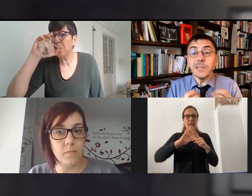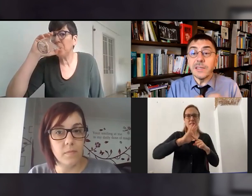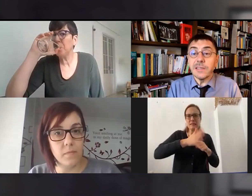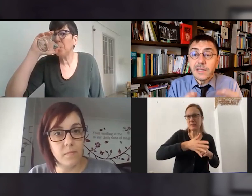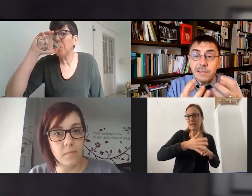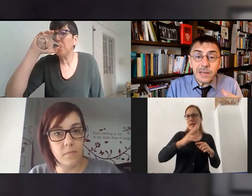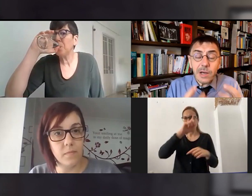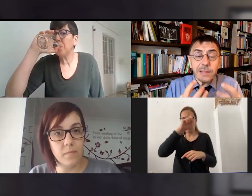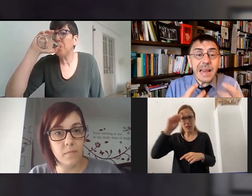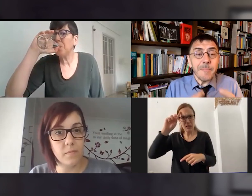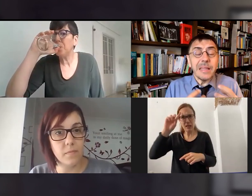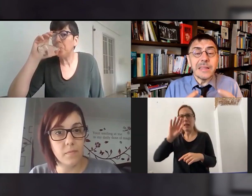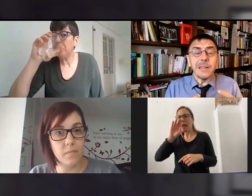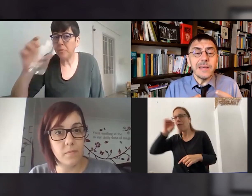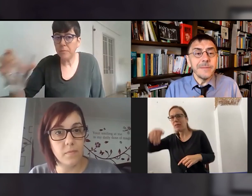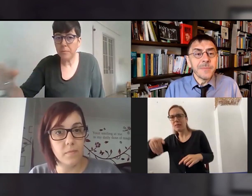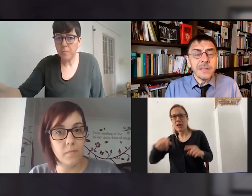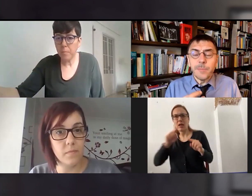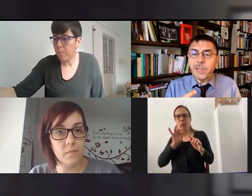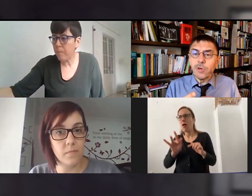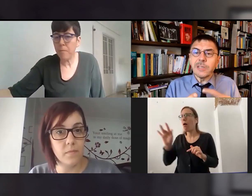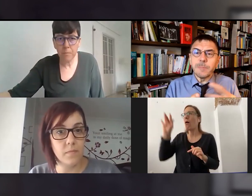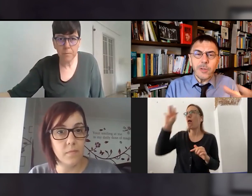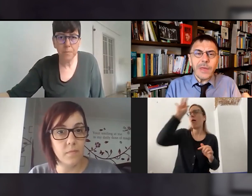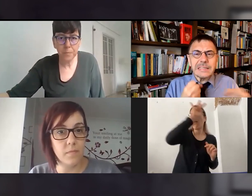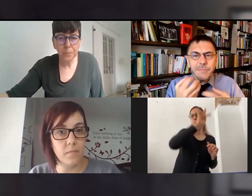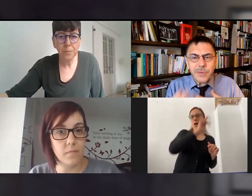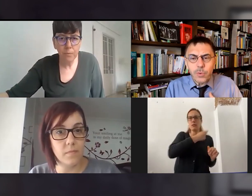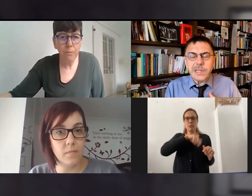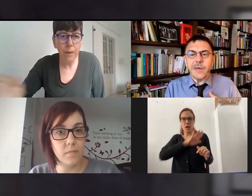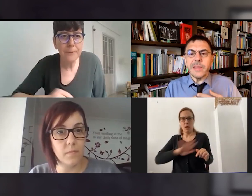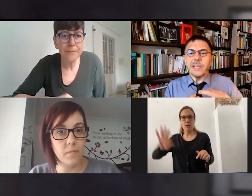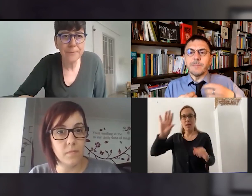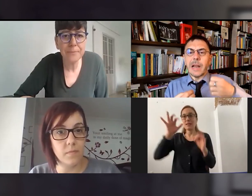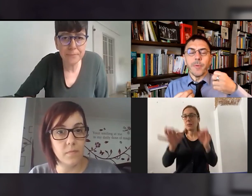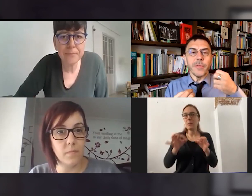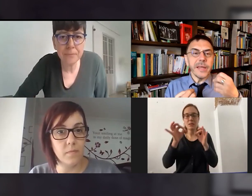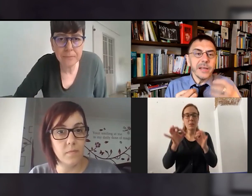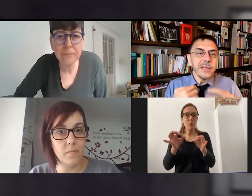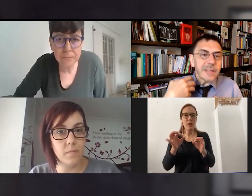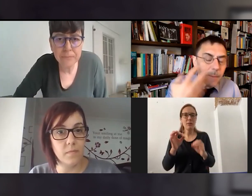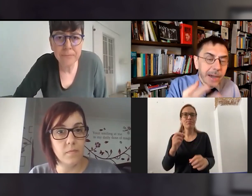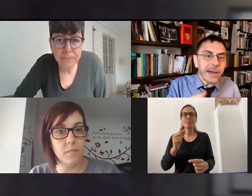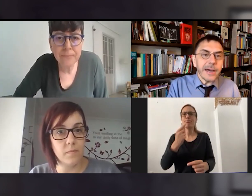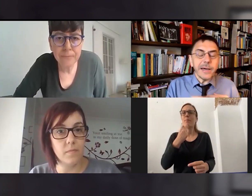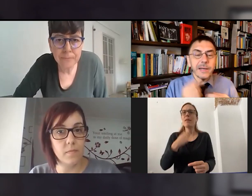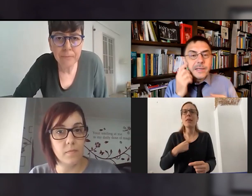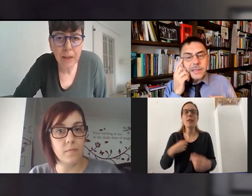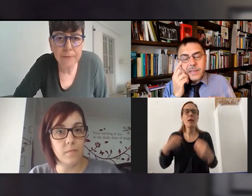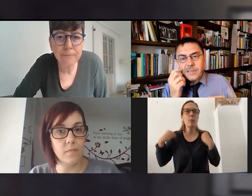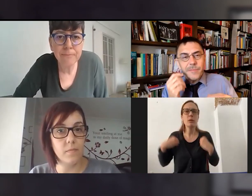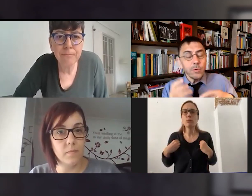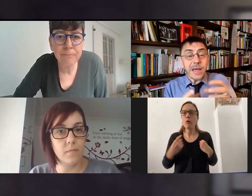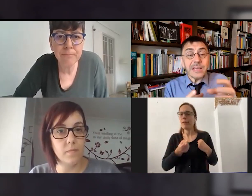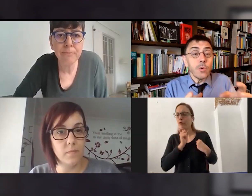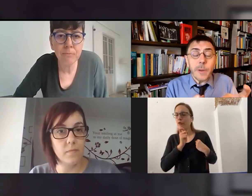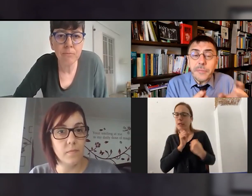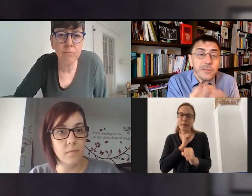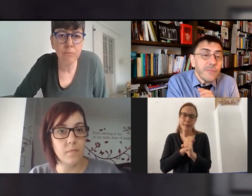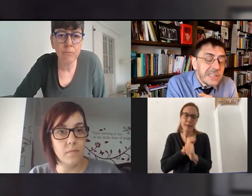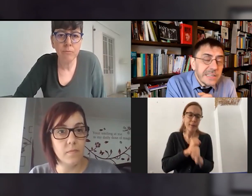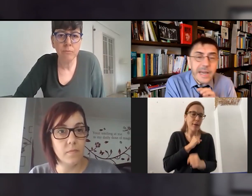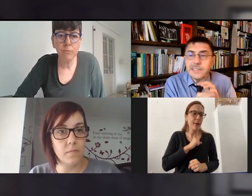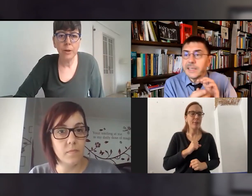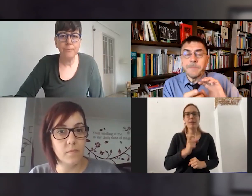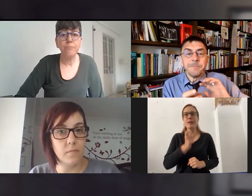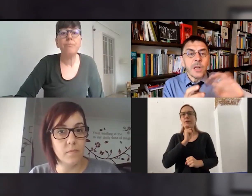¿no?, de la militancia de Podemos respecto de las dificultades para poder trabajar, las dificultades incluso a